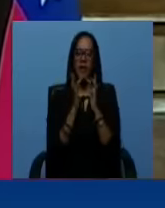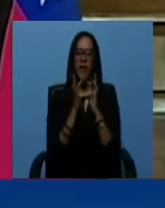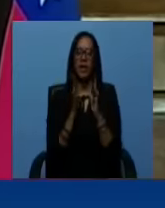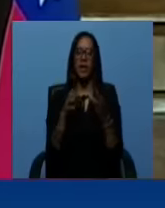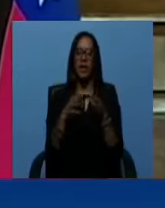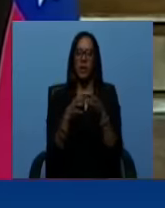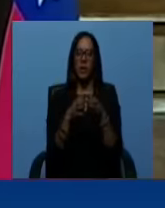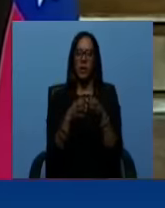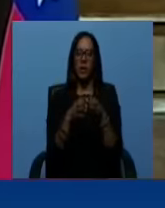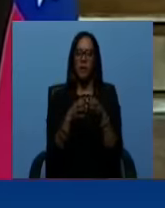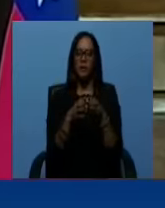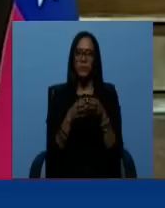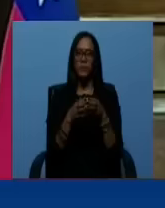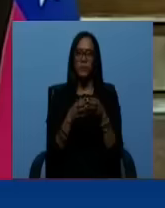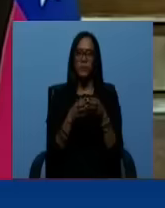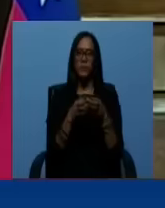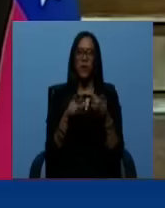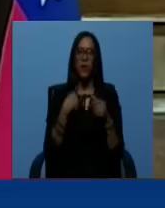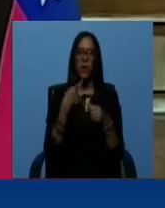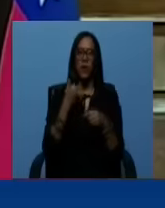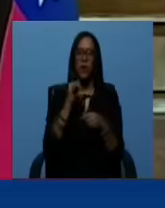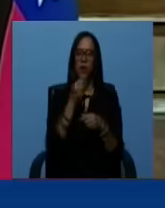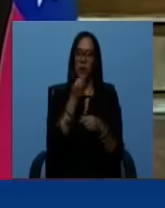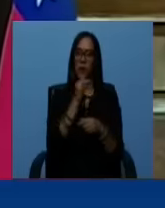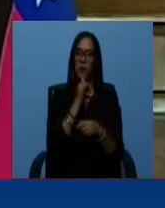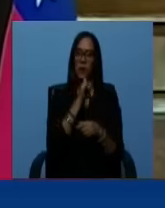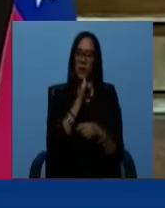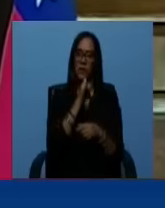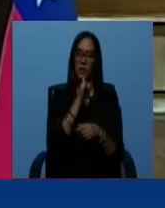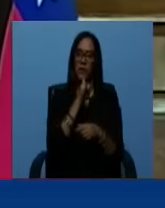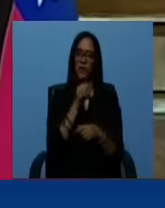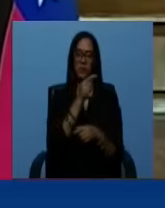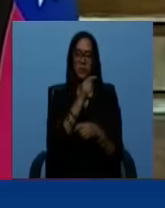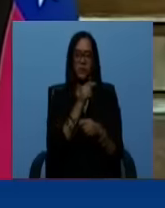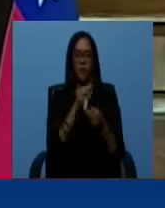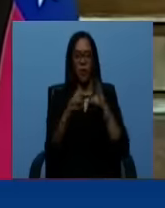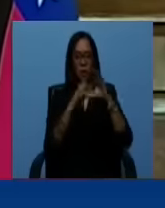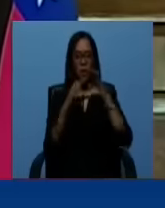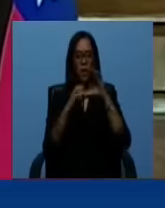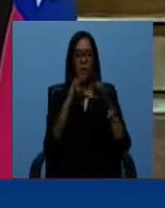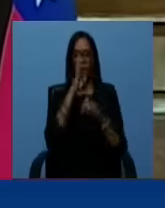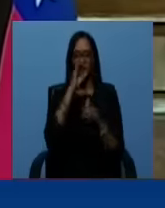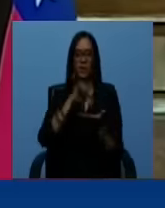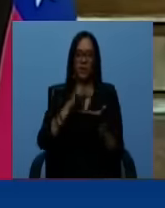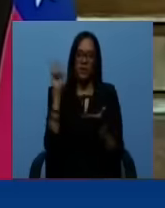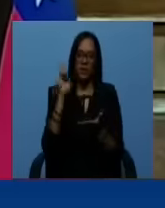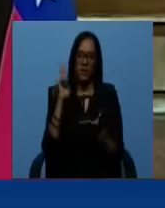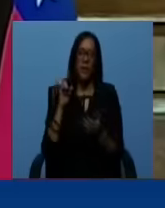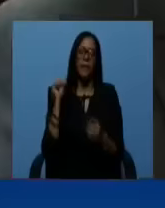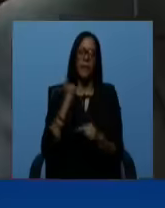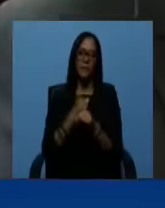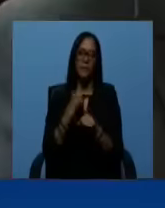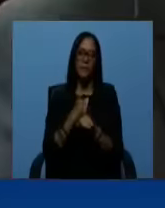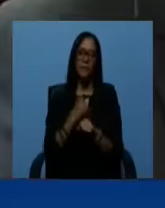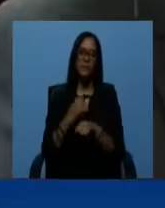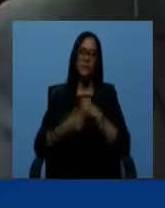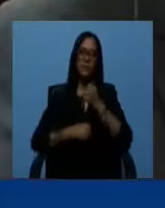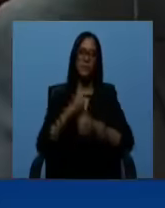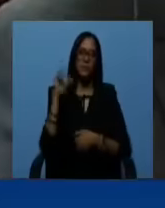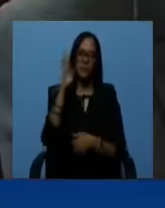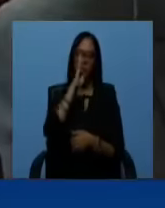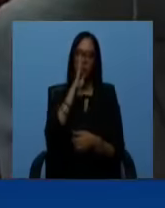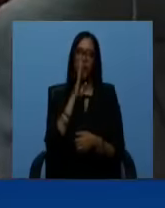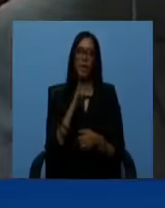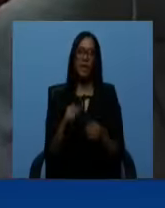sector. Luego hay una buena noticia que nos ha comunicado el Banco Central de Venezuela y que hemos trabajado con la Asociación Bancaria y